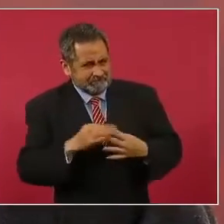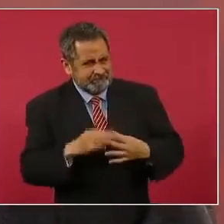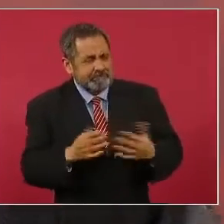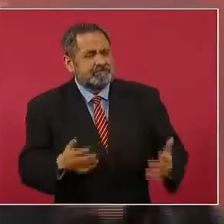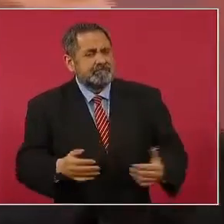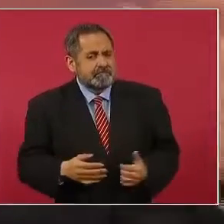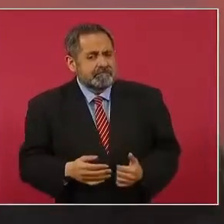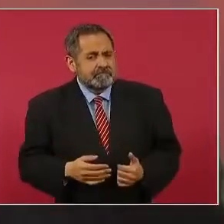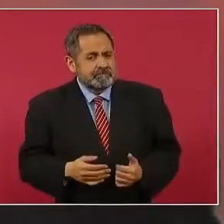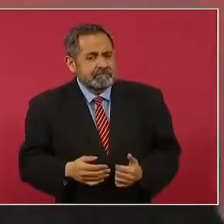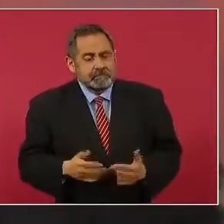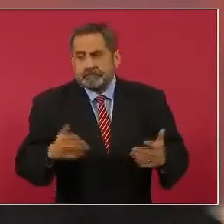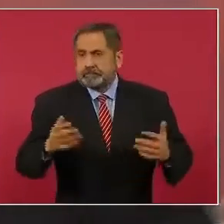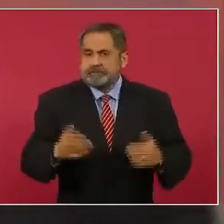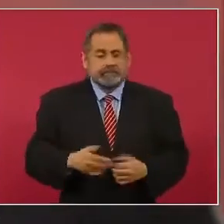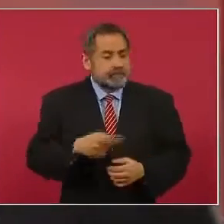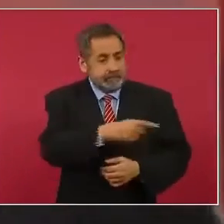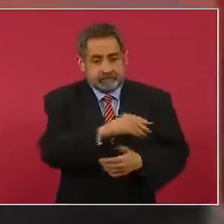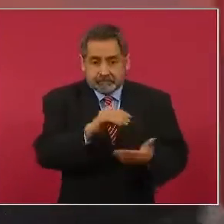Y todavía